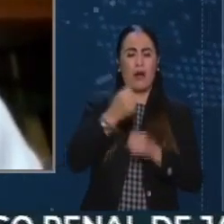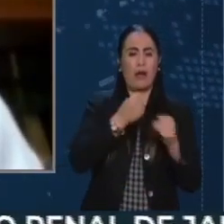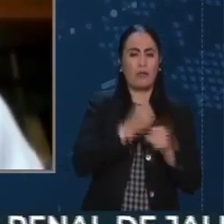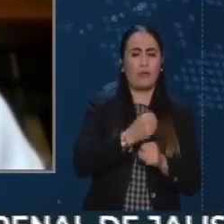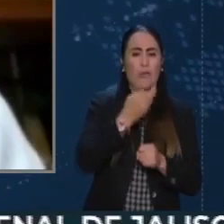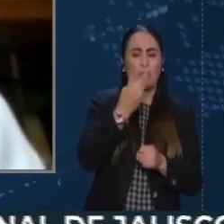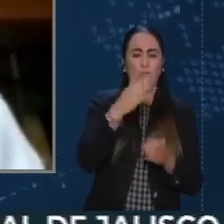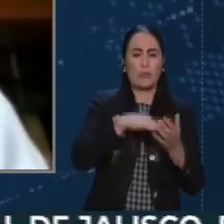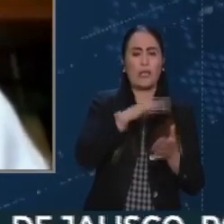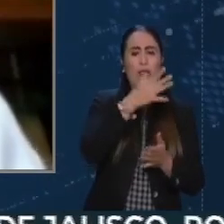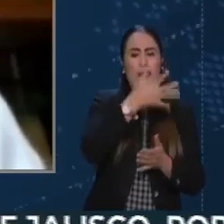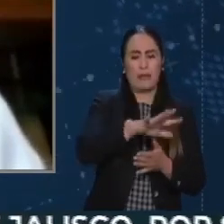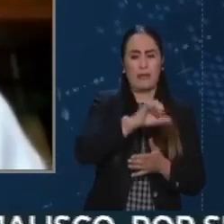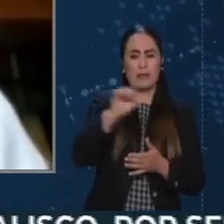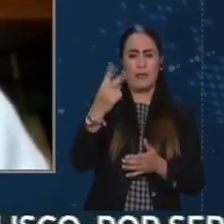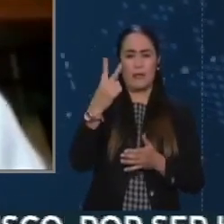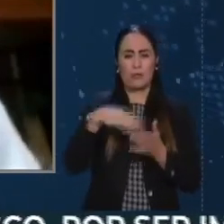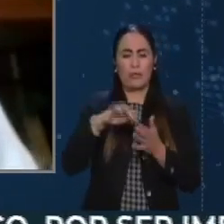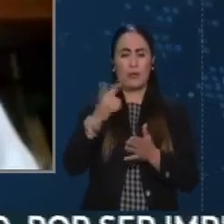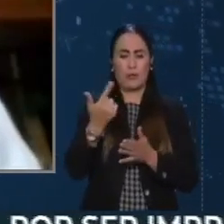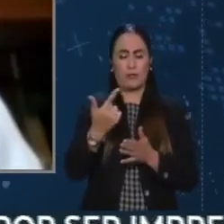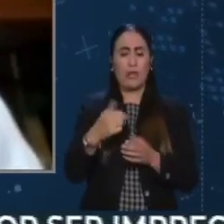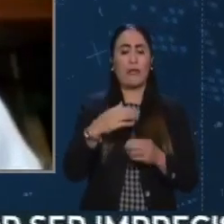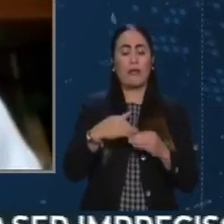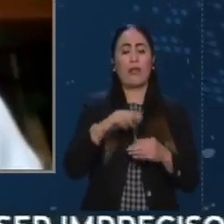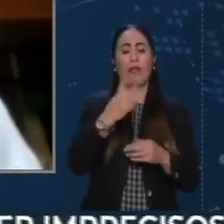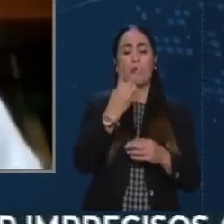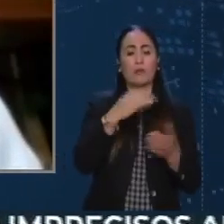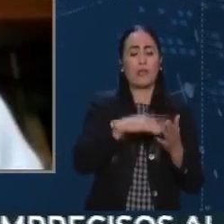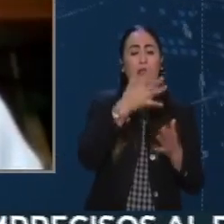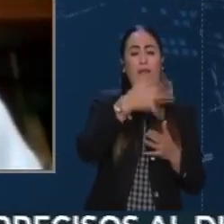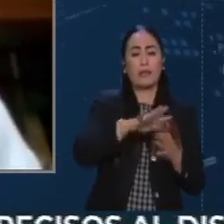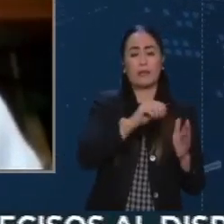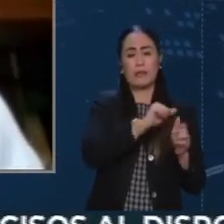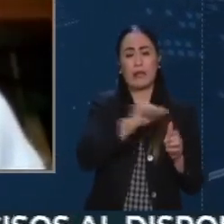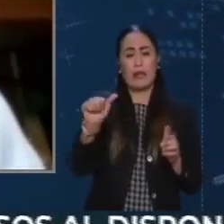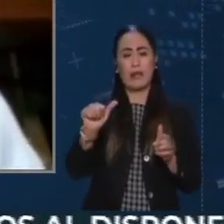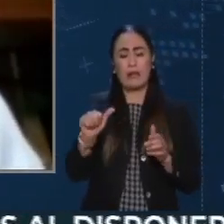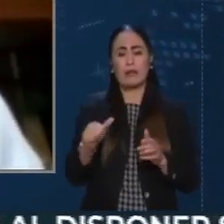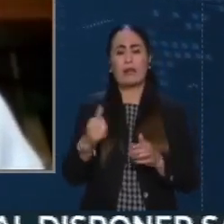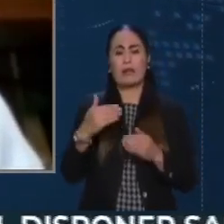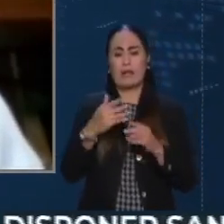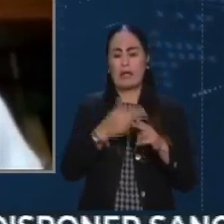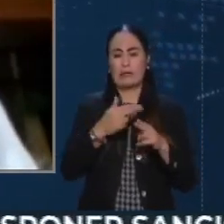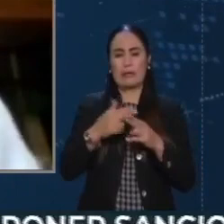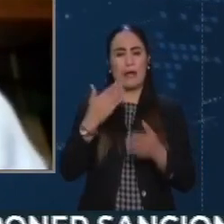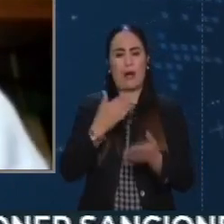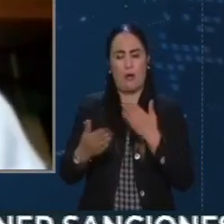2012 y desde el 2010 hasta la fecha ha sido gobernado por